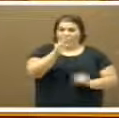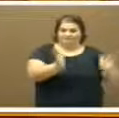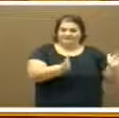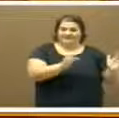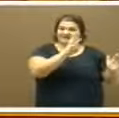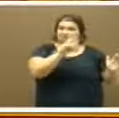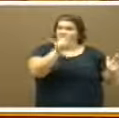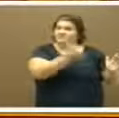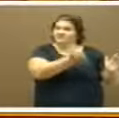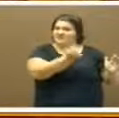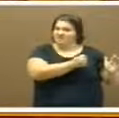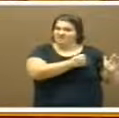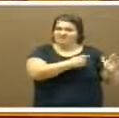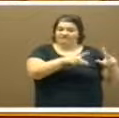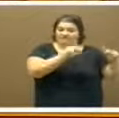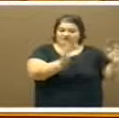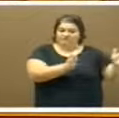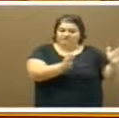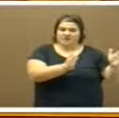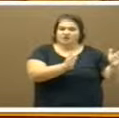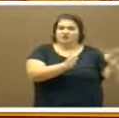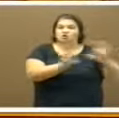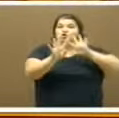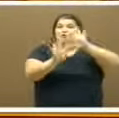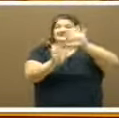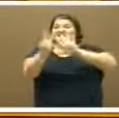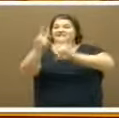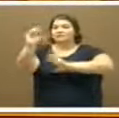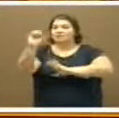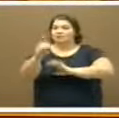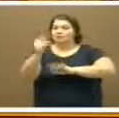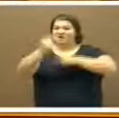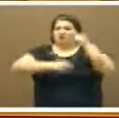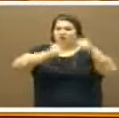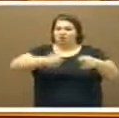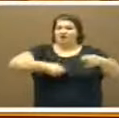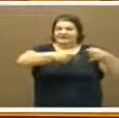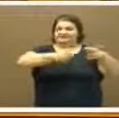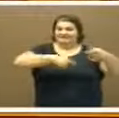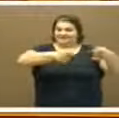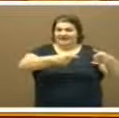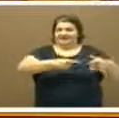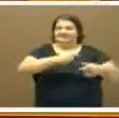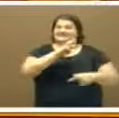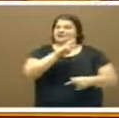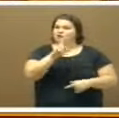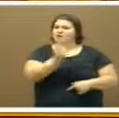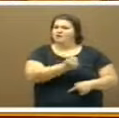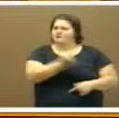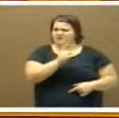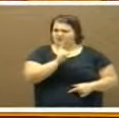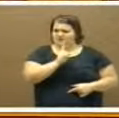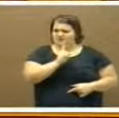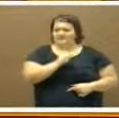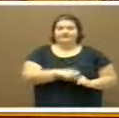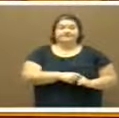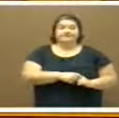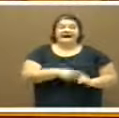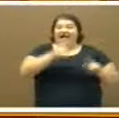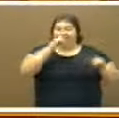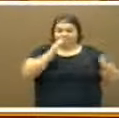31 de diciembre gastando el 97% del presupuesto. El 31 de diciembre. Cerraron el